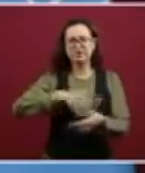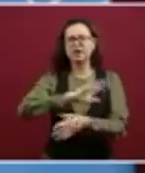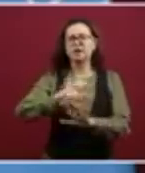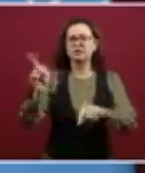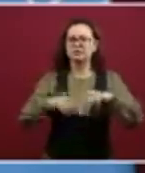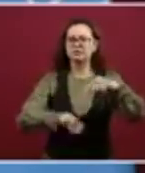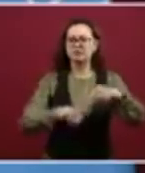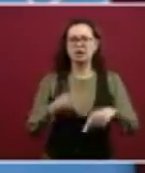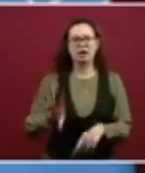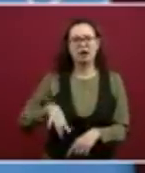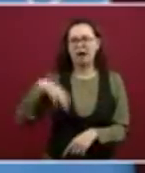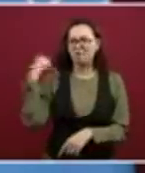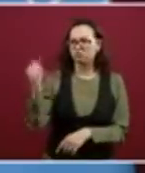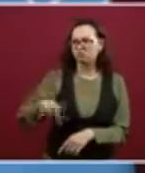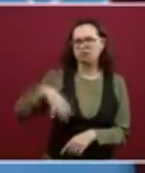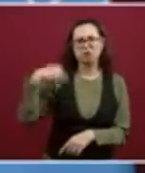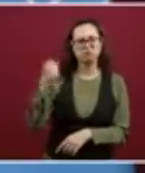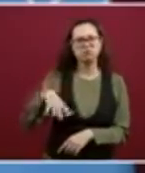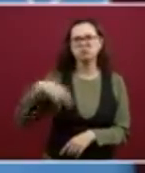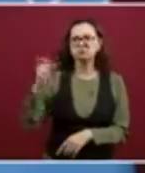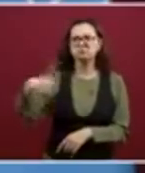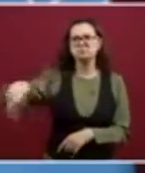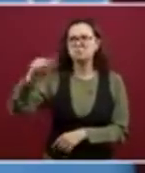y se va a eliminar